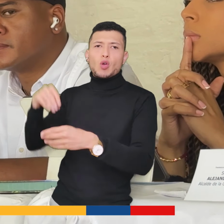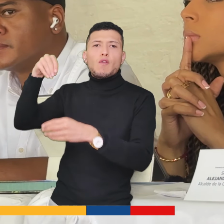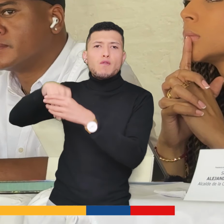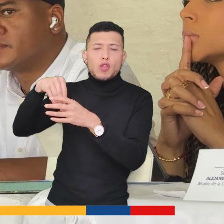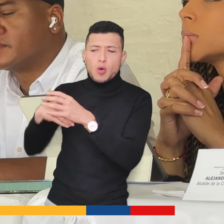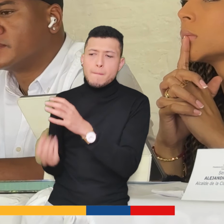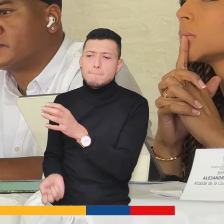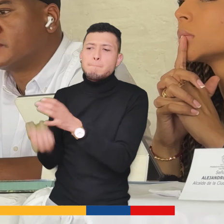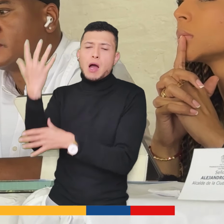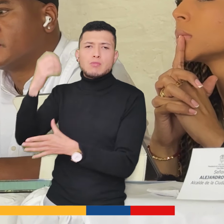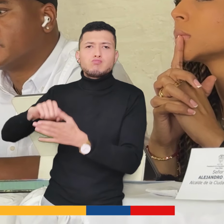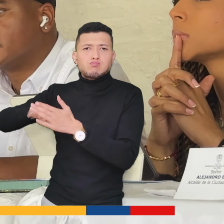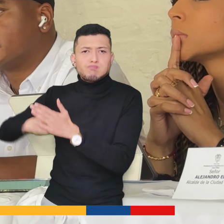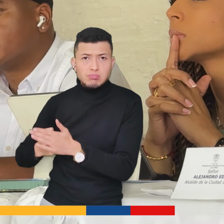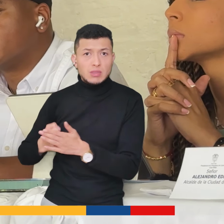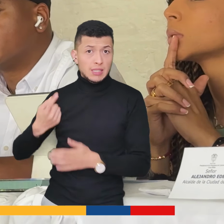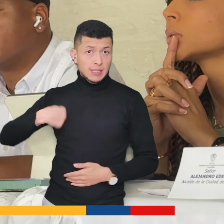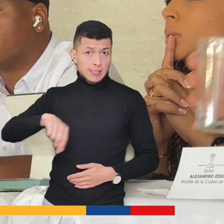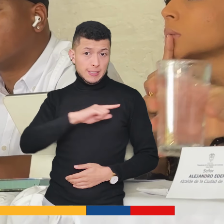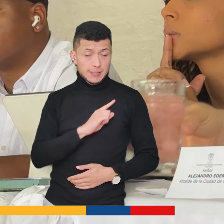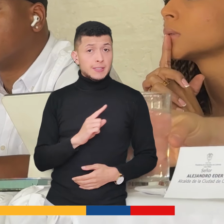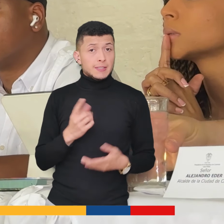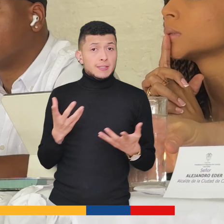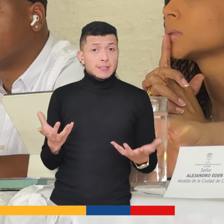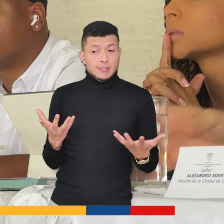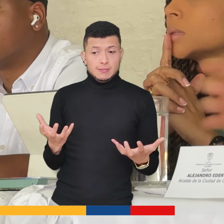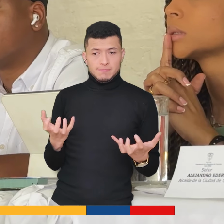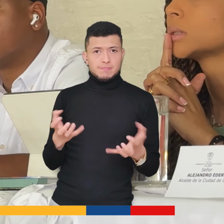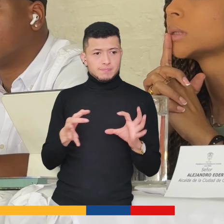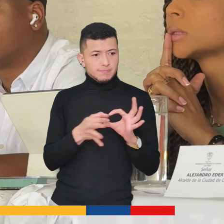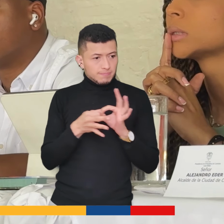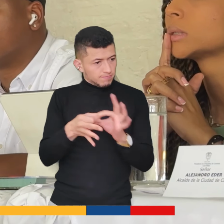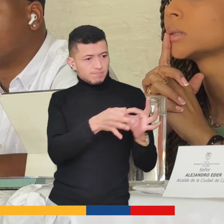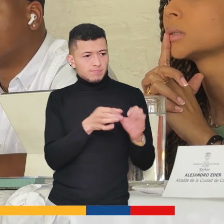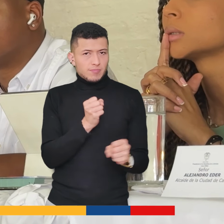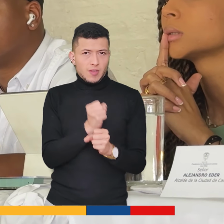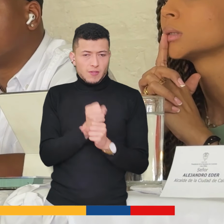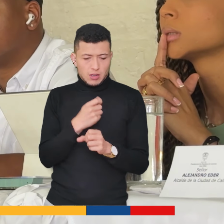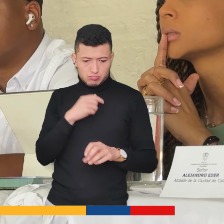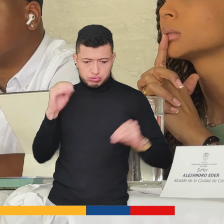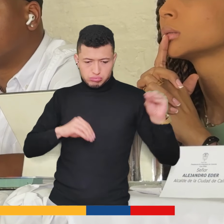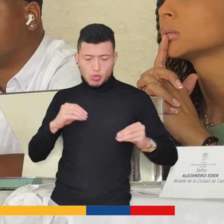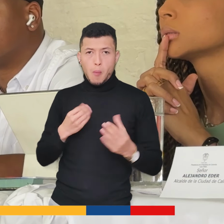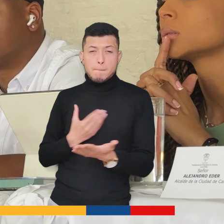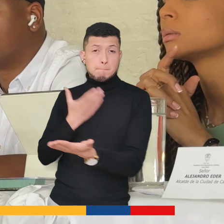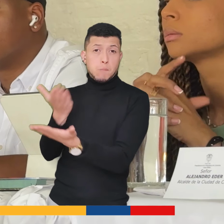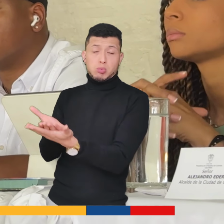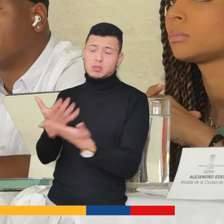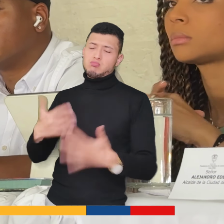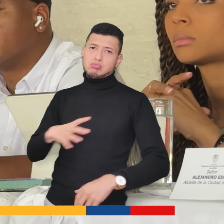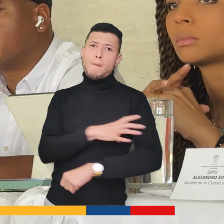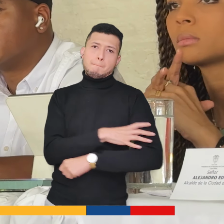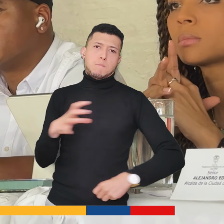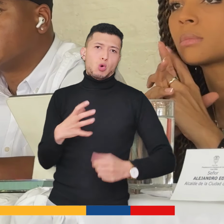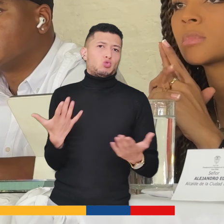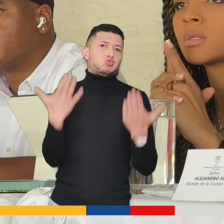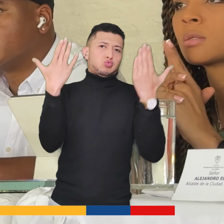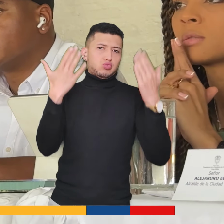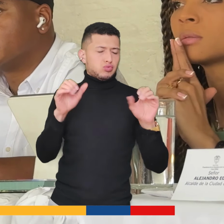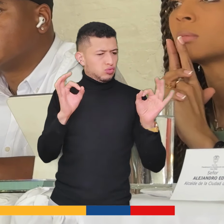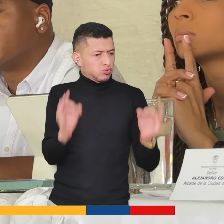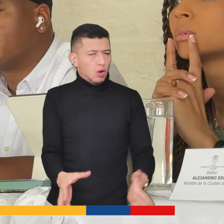sí, y yo creo que si trabajamos juntos en esa propuesta también va a ser muy poderoso.